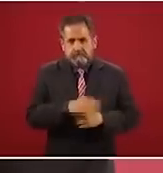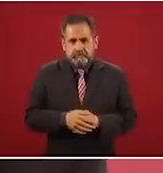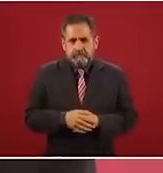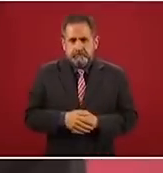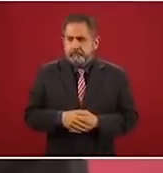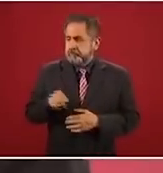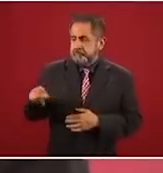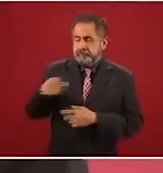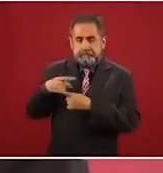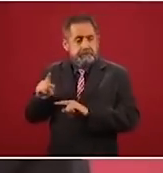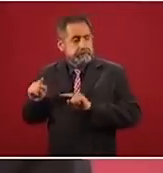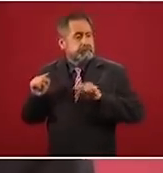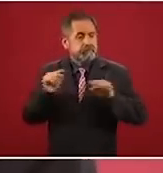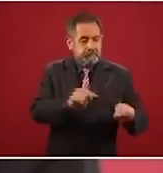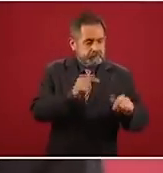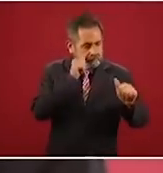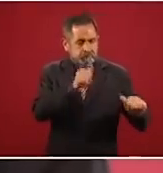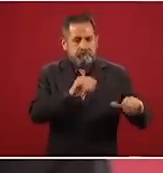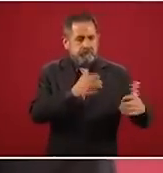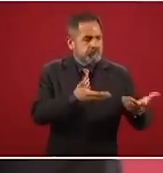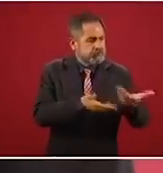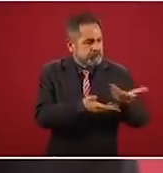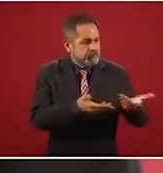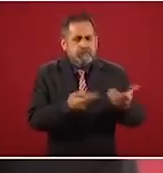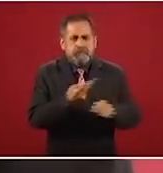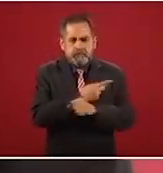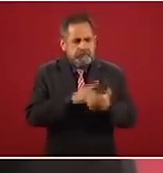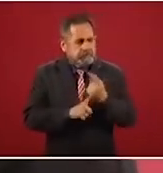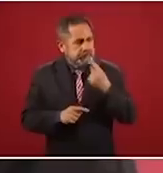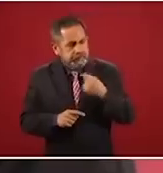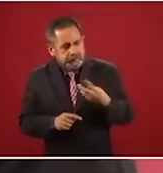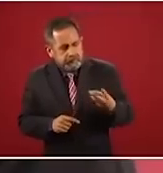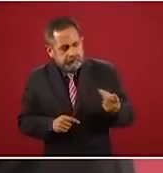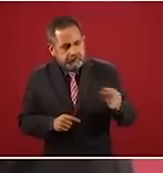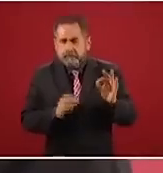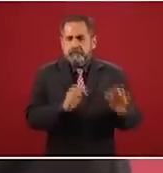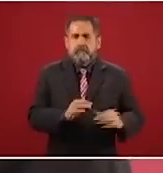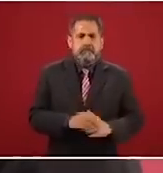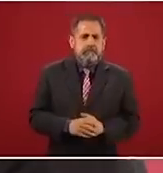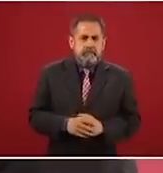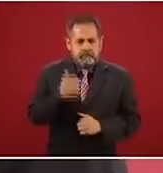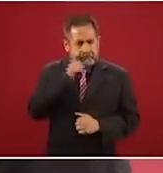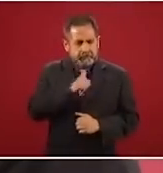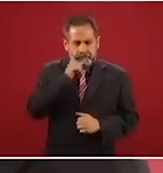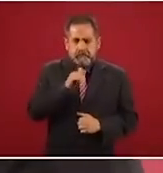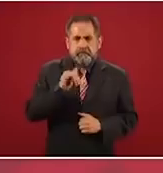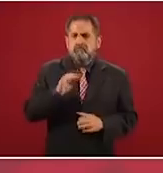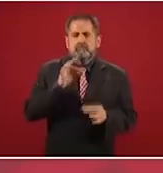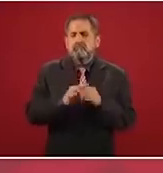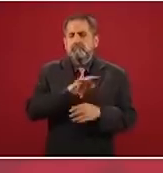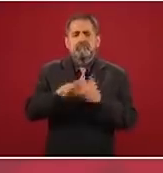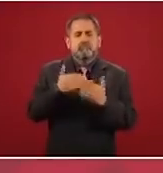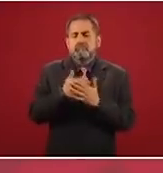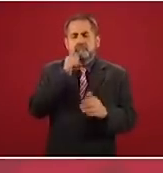atención ciudadana atendió el caso, ¿no? y siempre estamos en lo